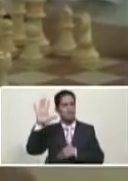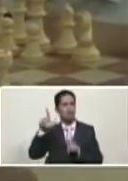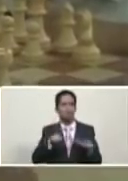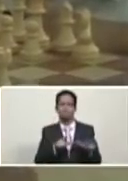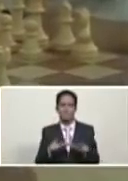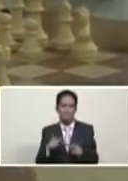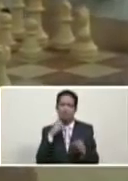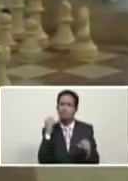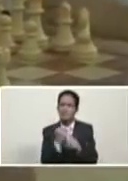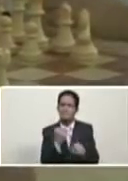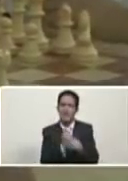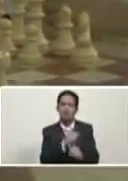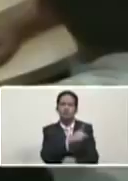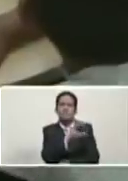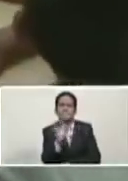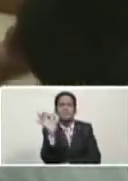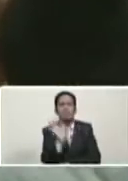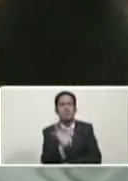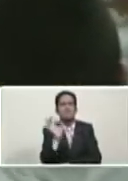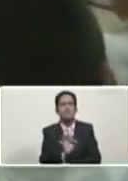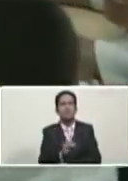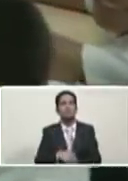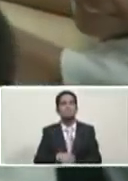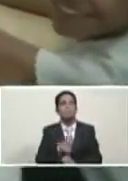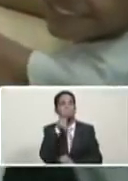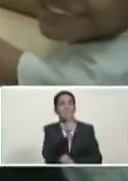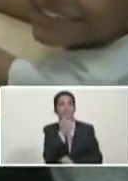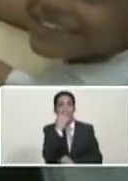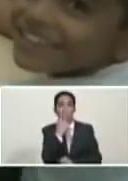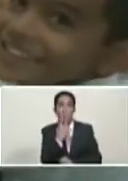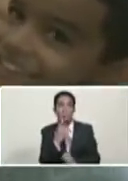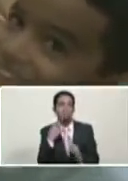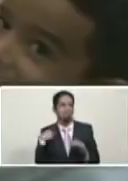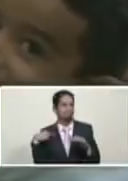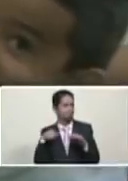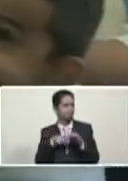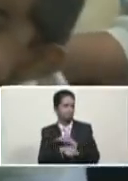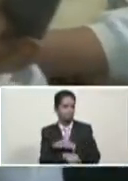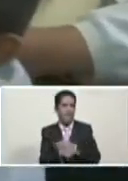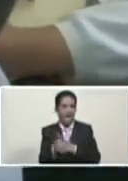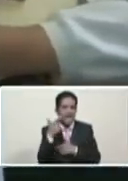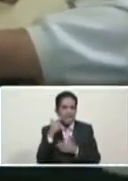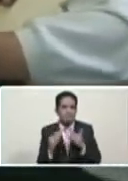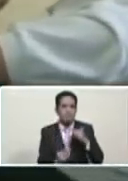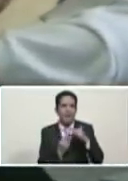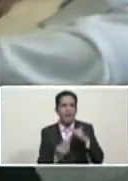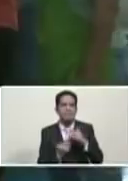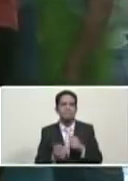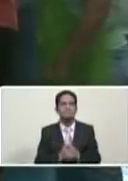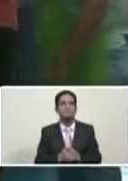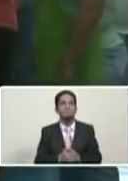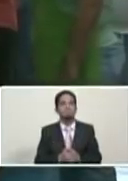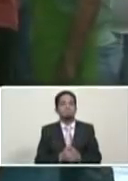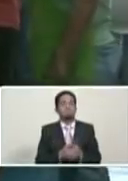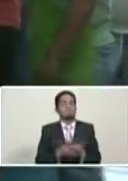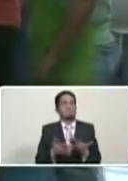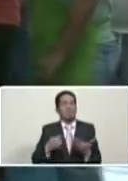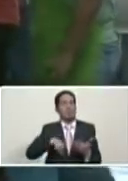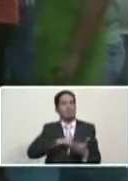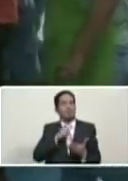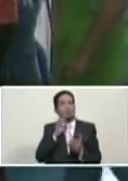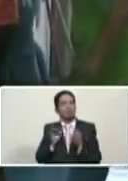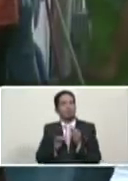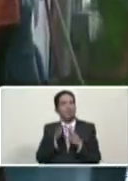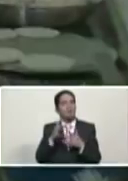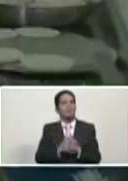al 100%, donde la gente más vulnerable hace vida activa acá, dentro de esta gran base. Somos afortunados, señor presidente.